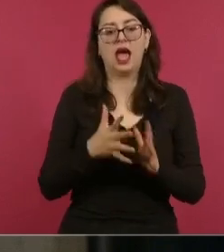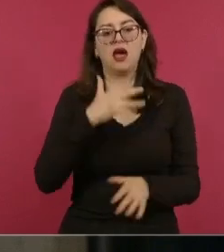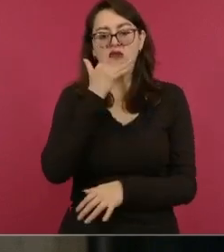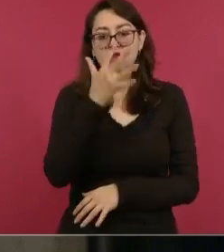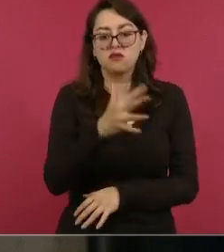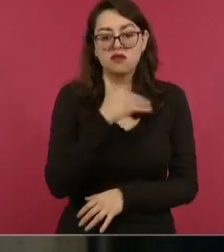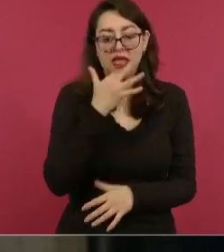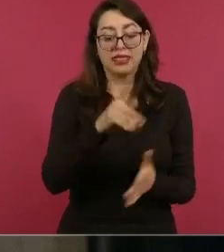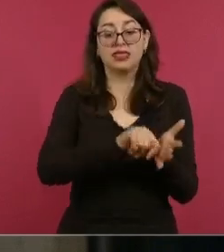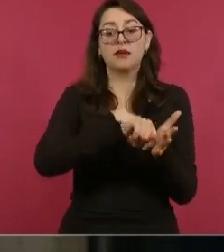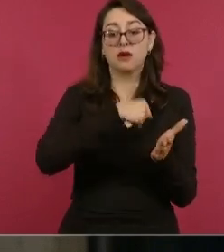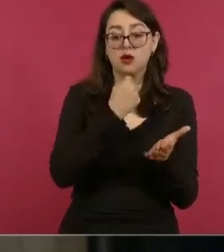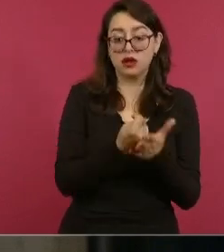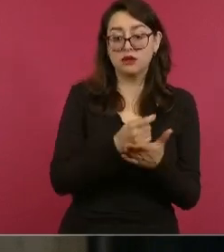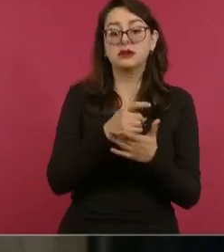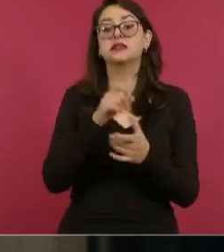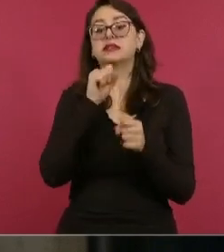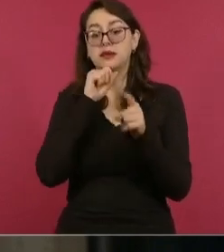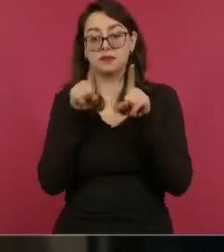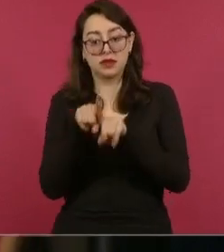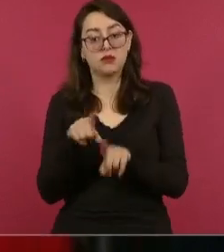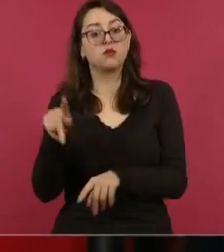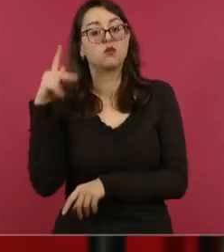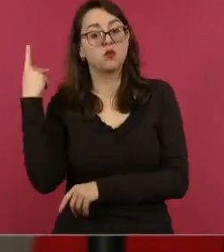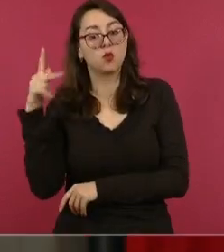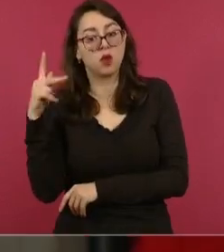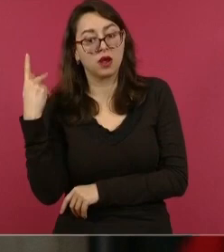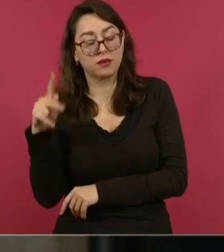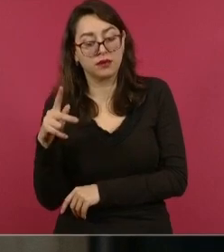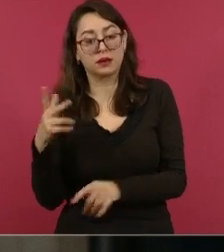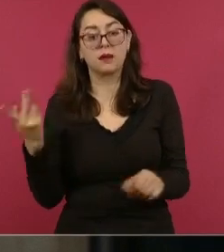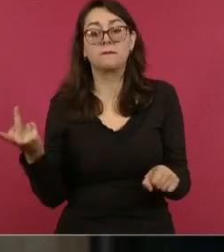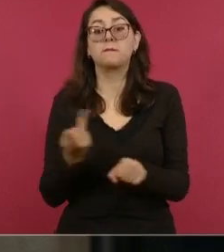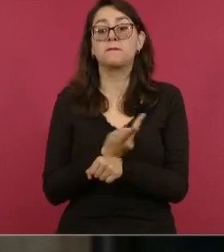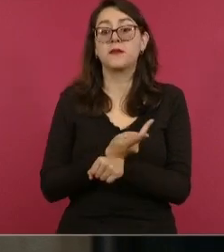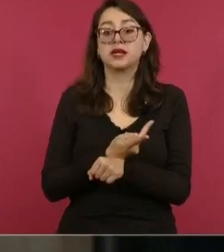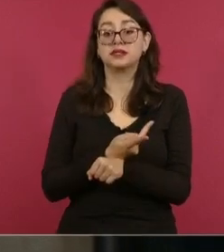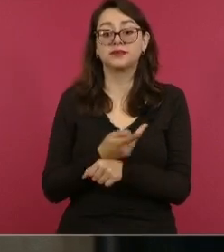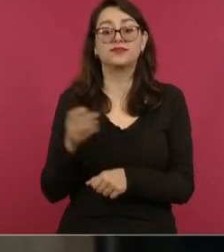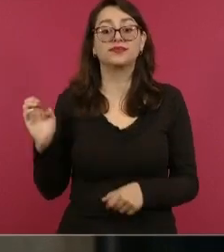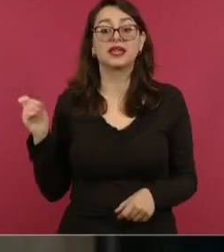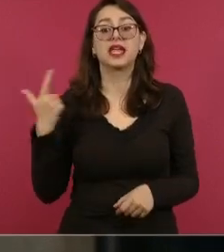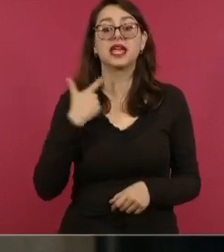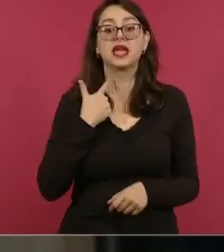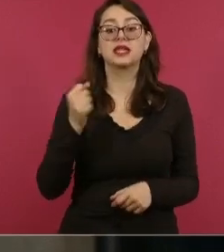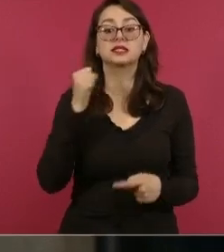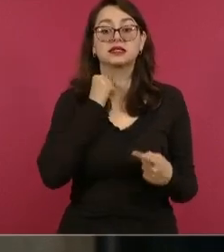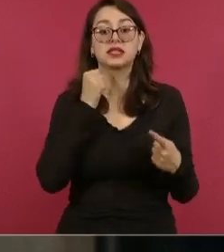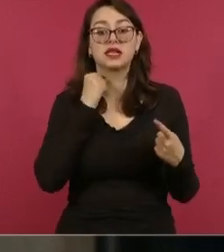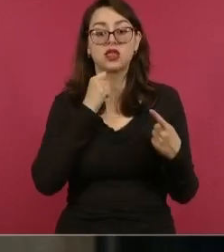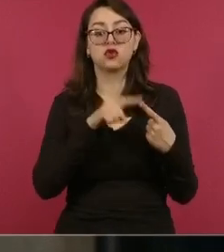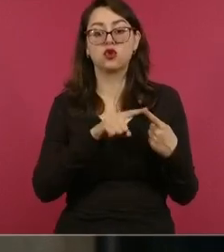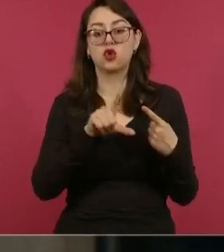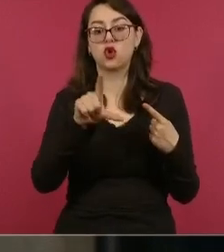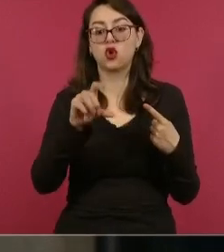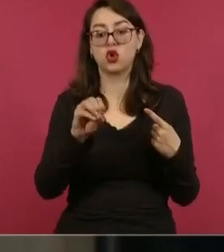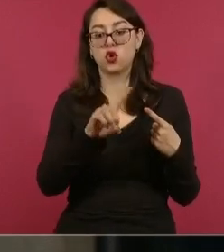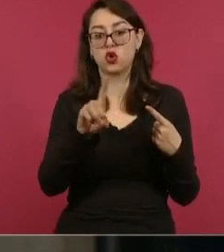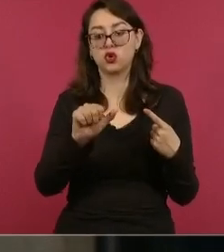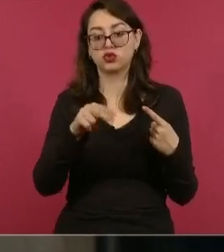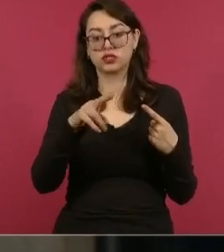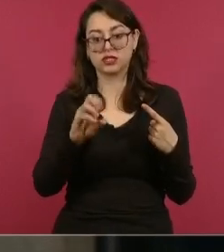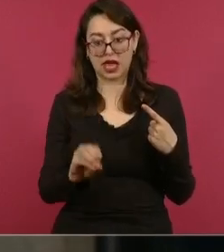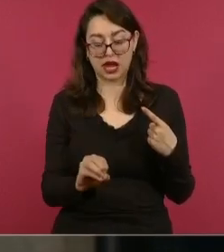Puebla. Las personas más beneficiadas con Cabeza de Vaca son los exsenadores Javier Lozano, quien orquestó